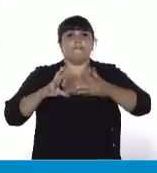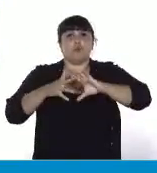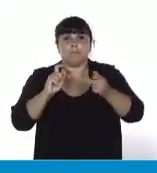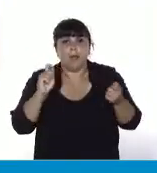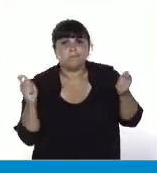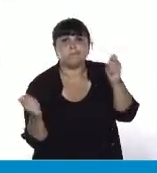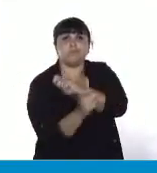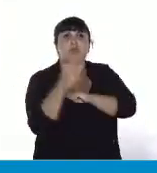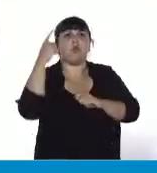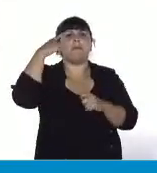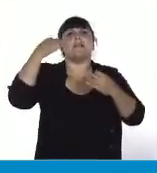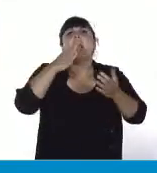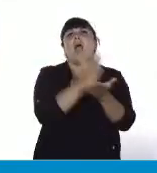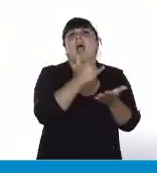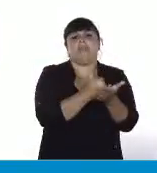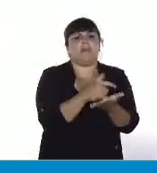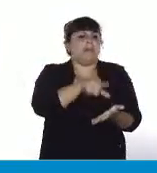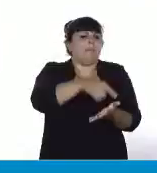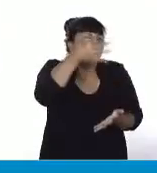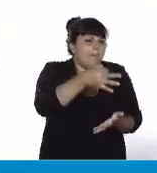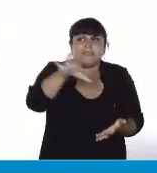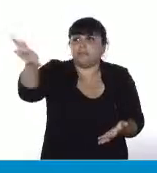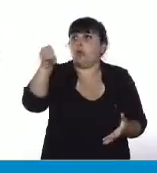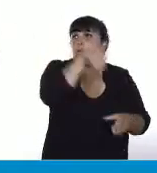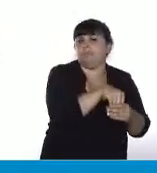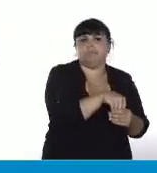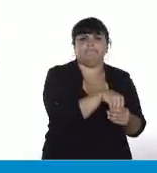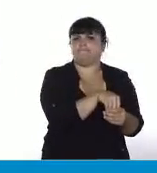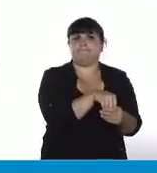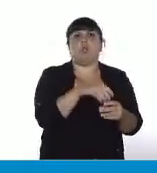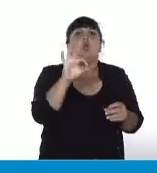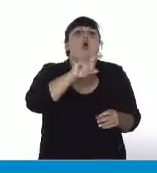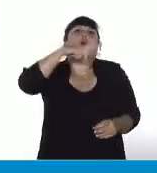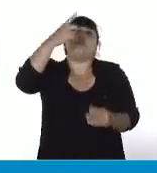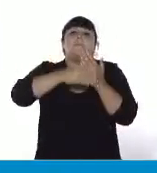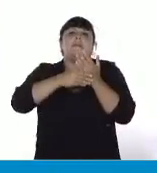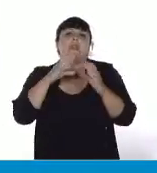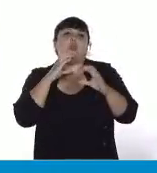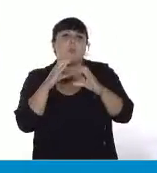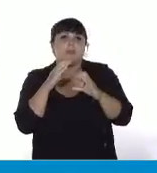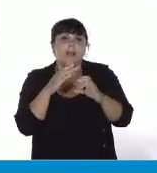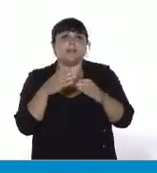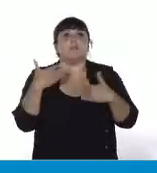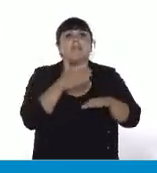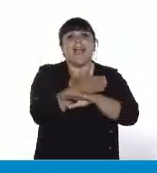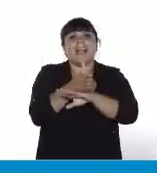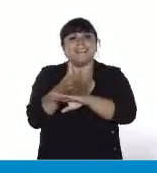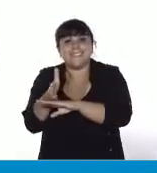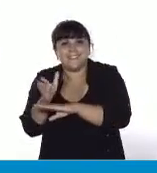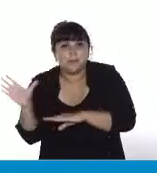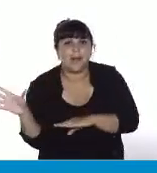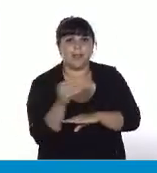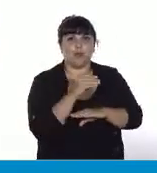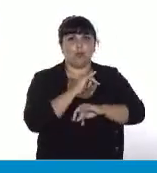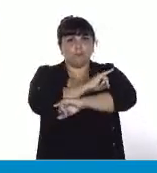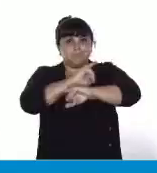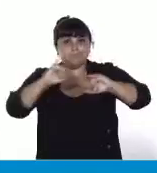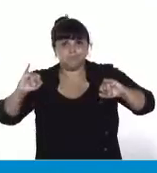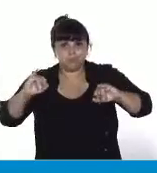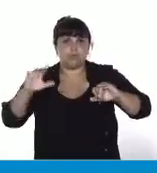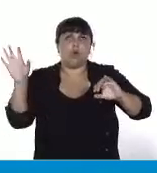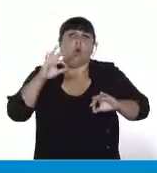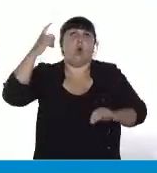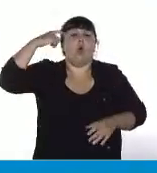desde un área específica. O que el Ministerio de Comunicación accesibilice las comunicaciones, o que la